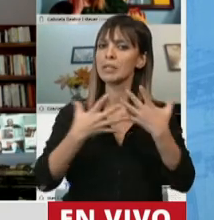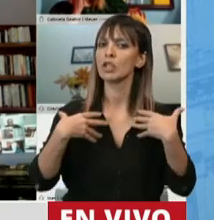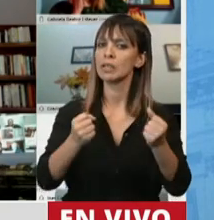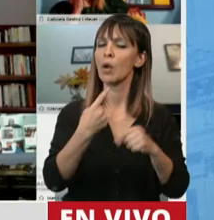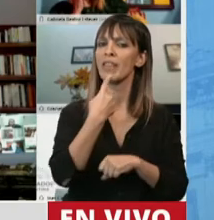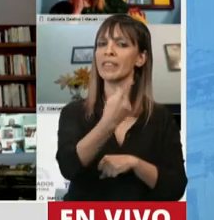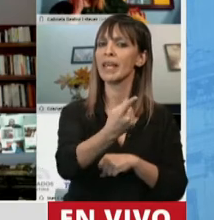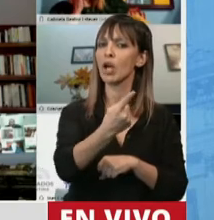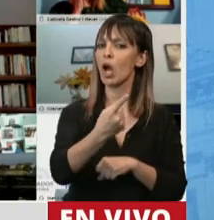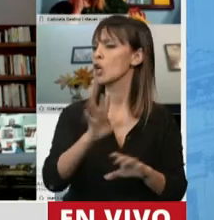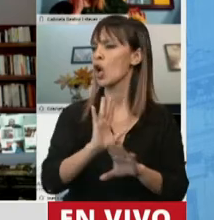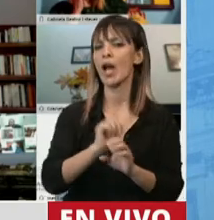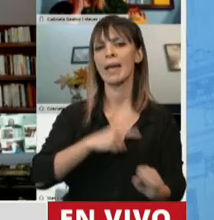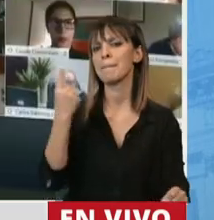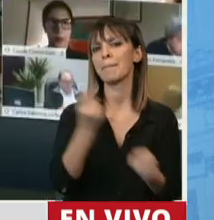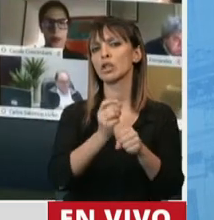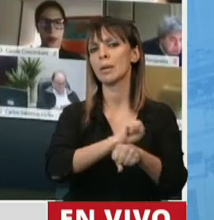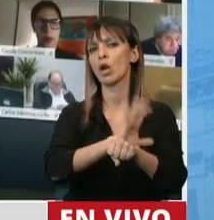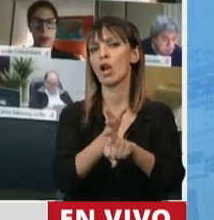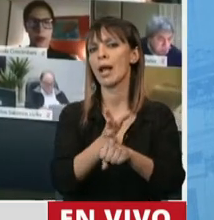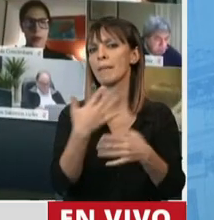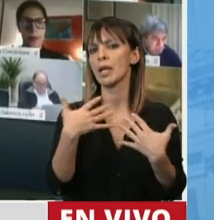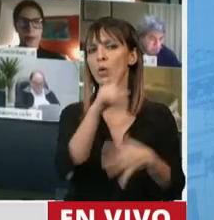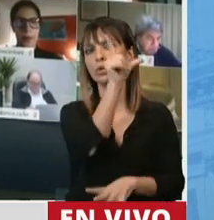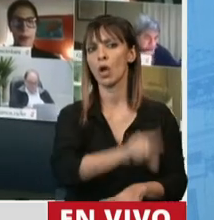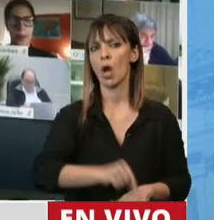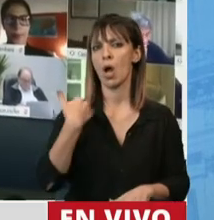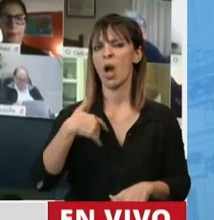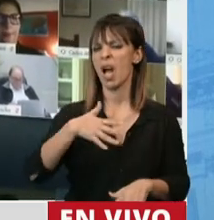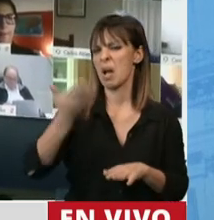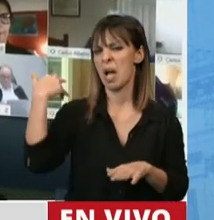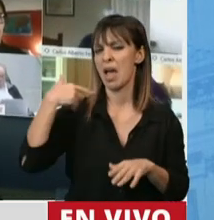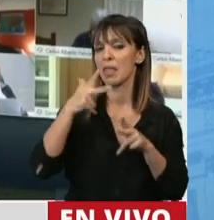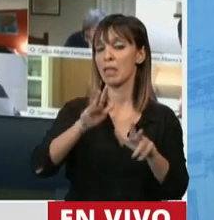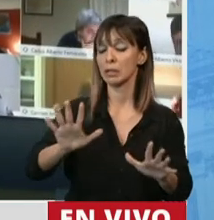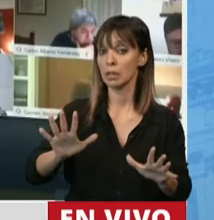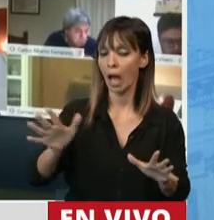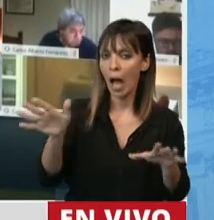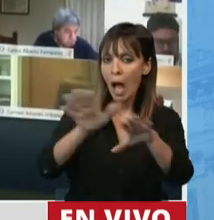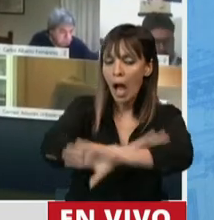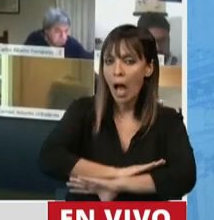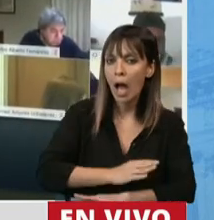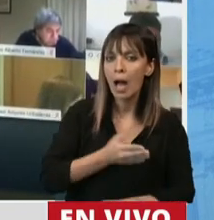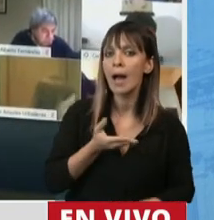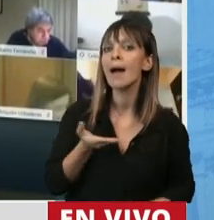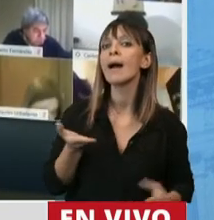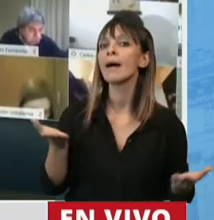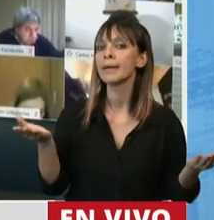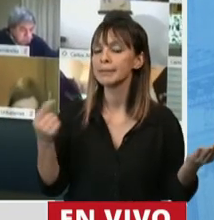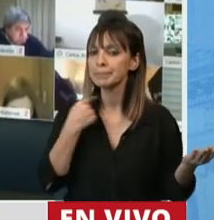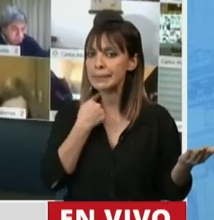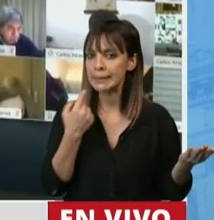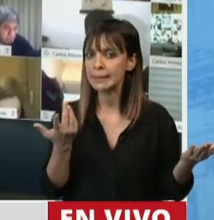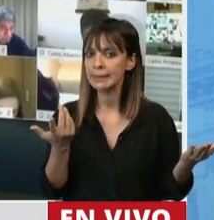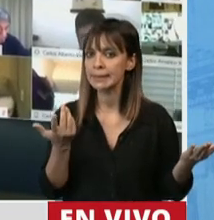que era prácticamente imposible que el coronavirus llegara a la República Argentina. Y esa subestimación inicial, señor presidente,